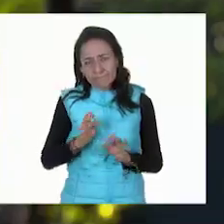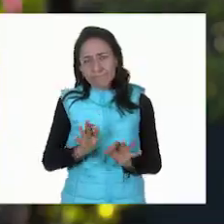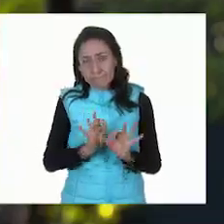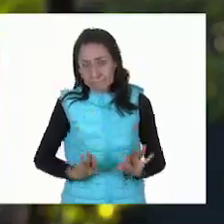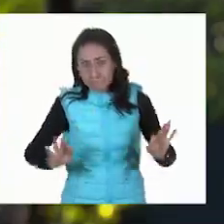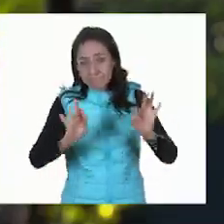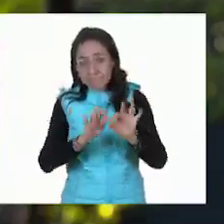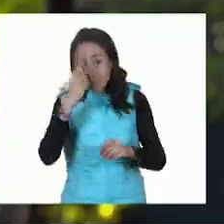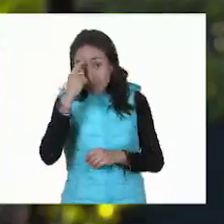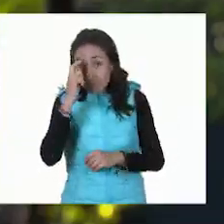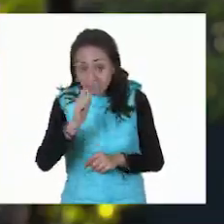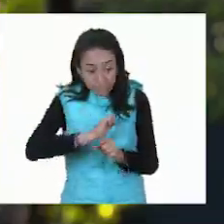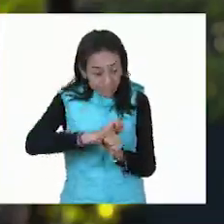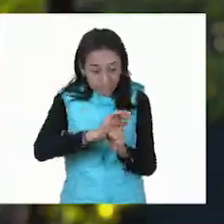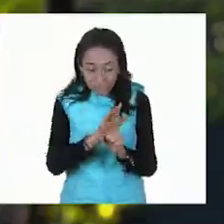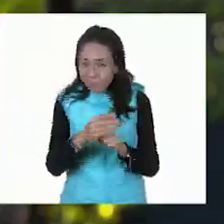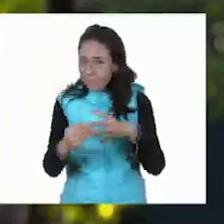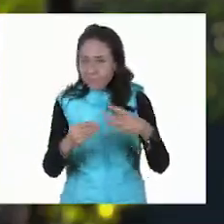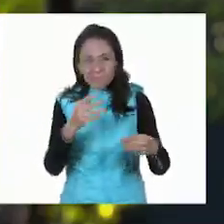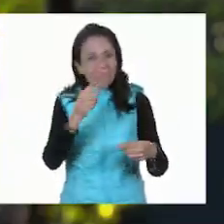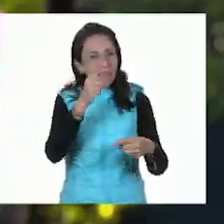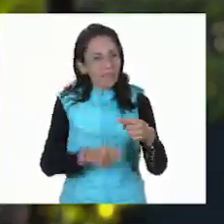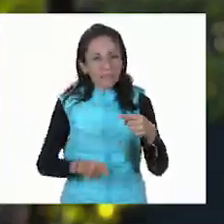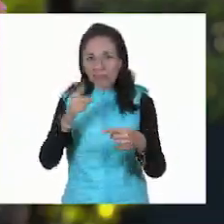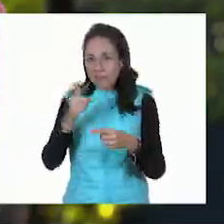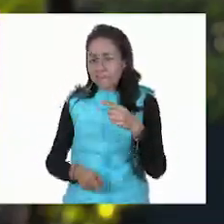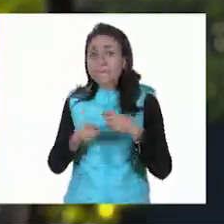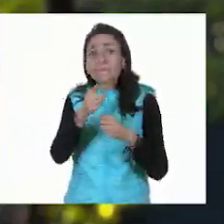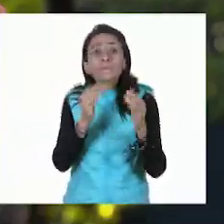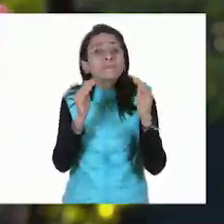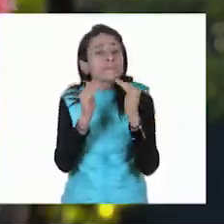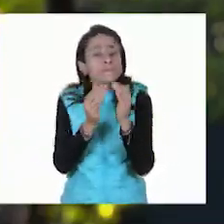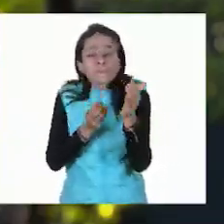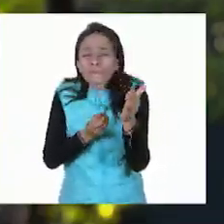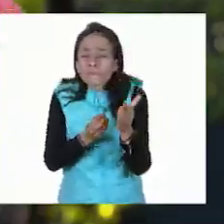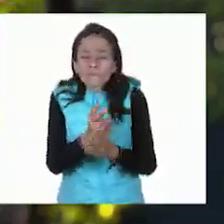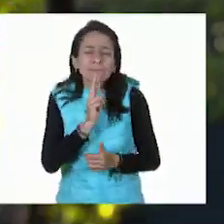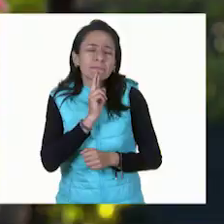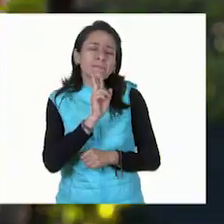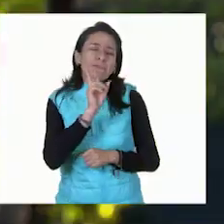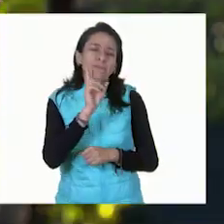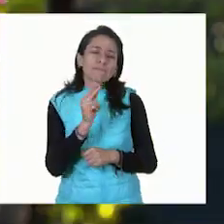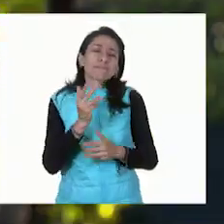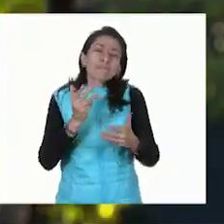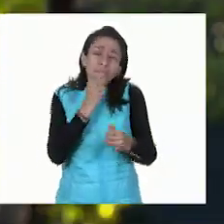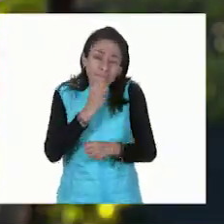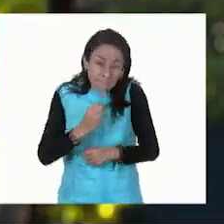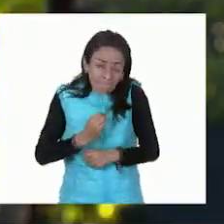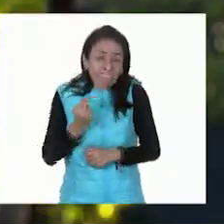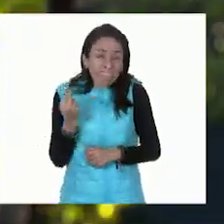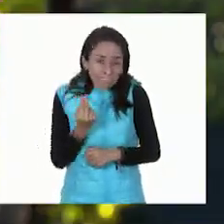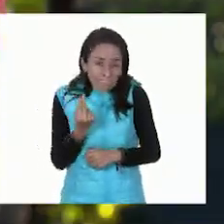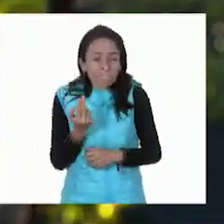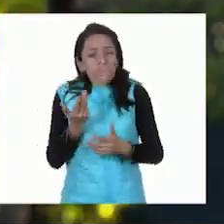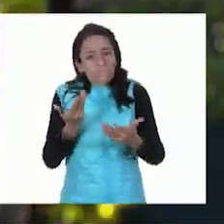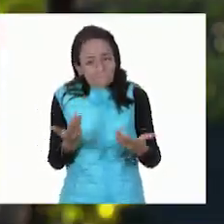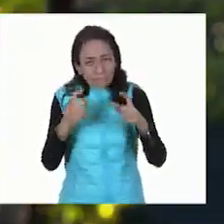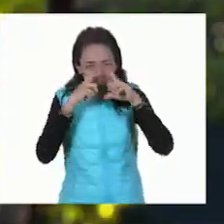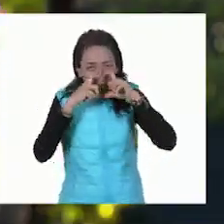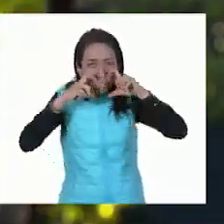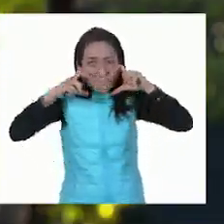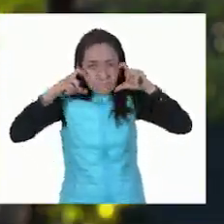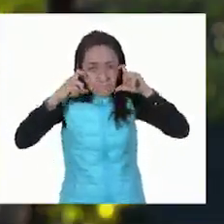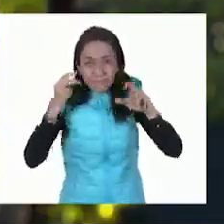no salir de casa a menos que sea muy necesario. Si lo haces, utiliza el